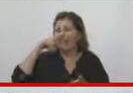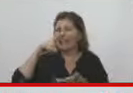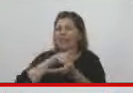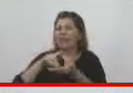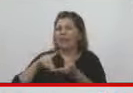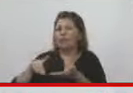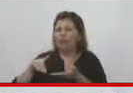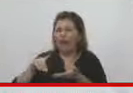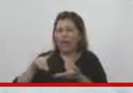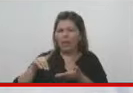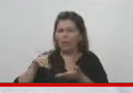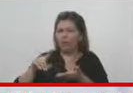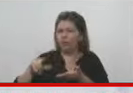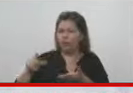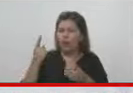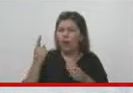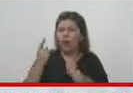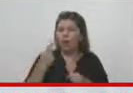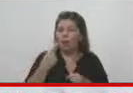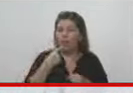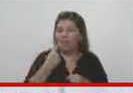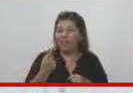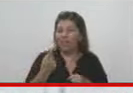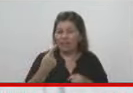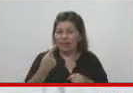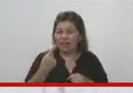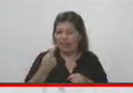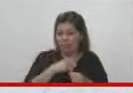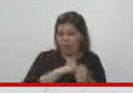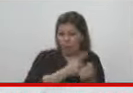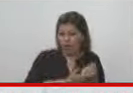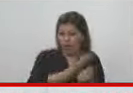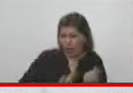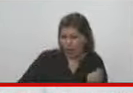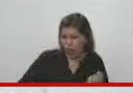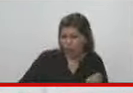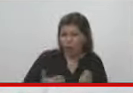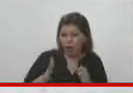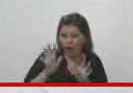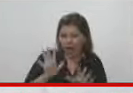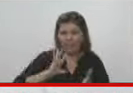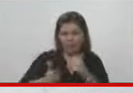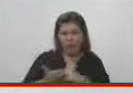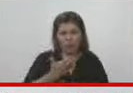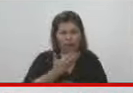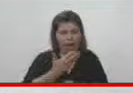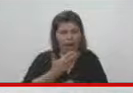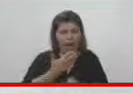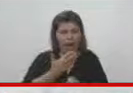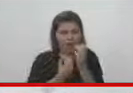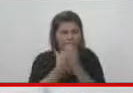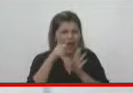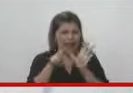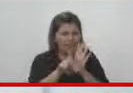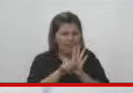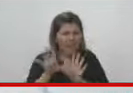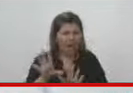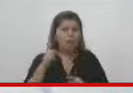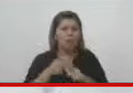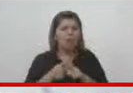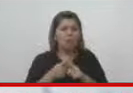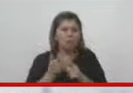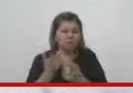nacionales, va a poder negar que el Ejecutivo se arrogó facultades legislativas solamente por una cuestión